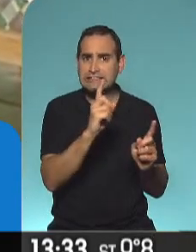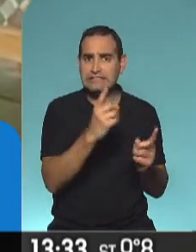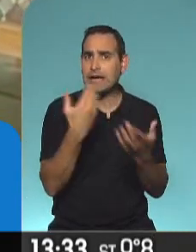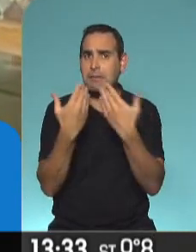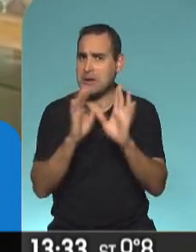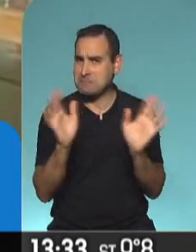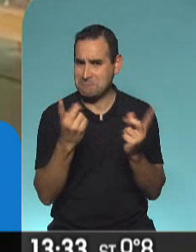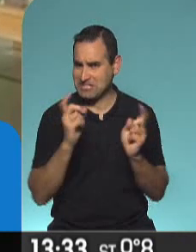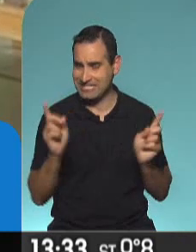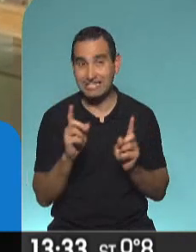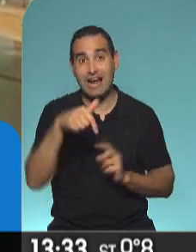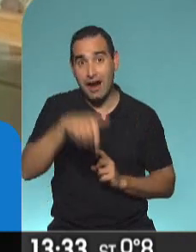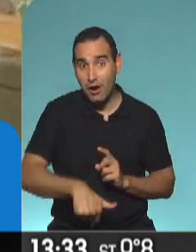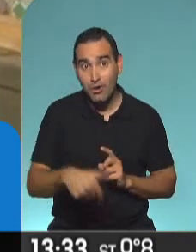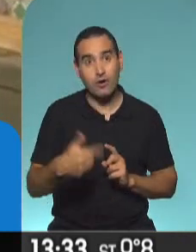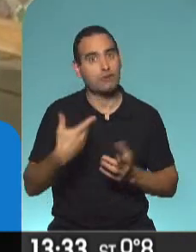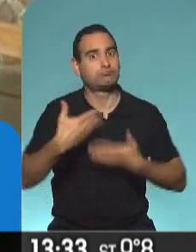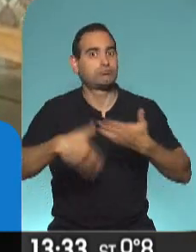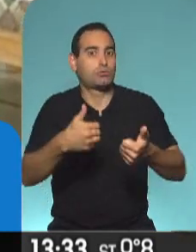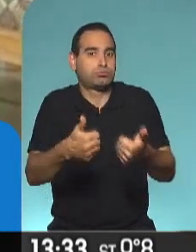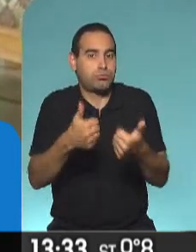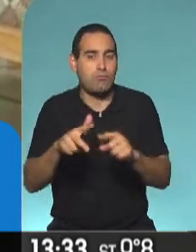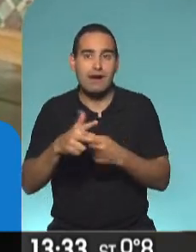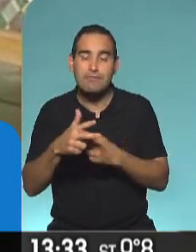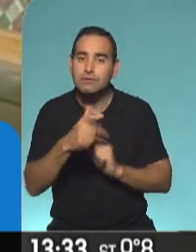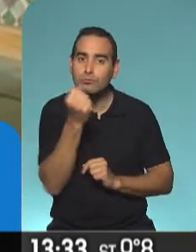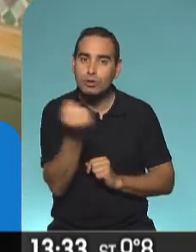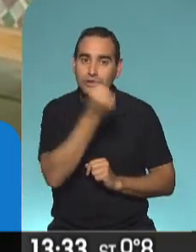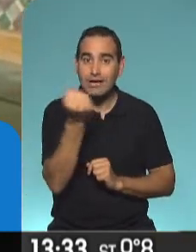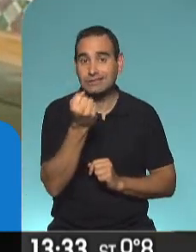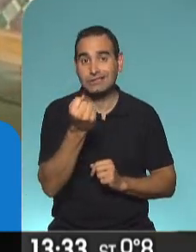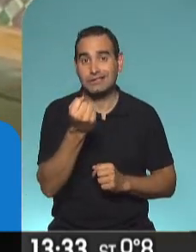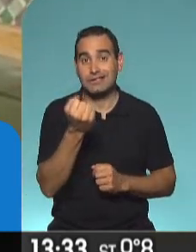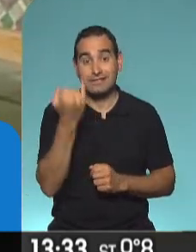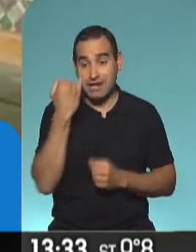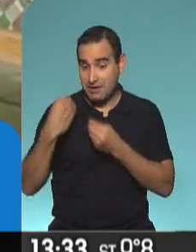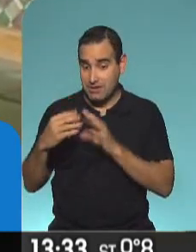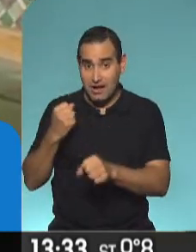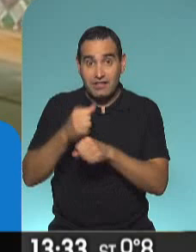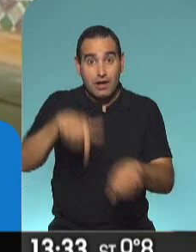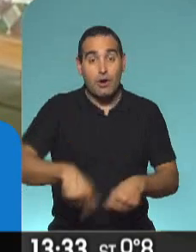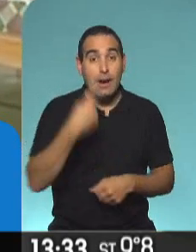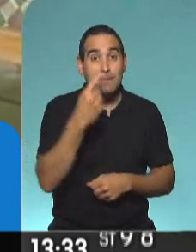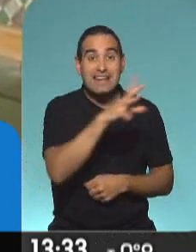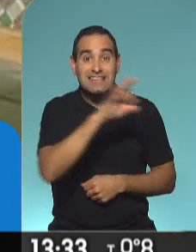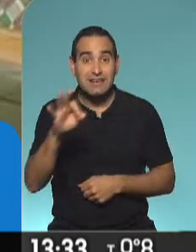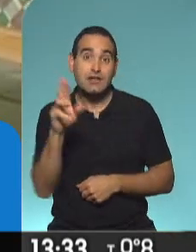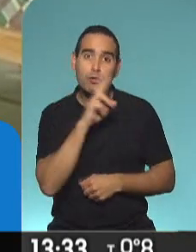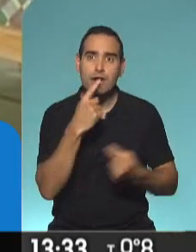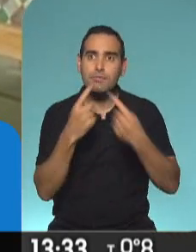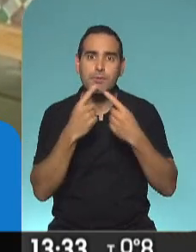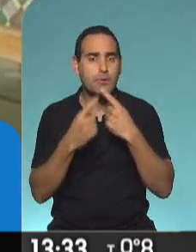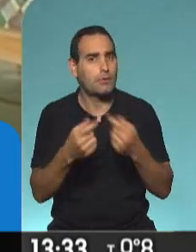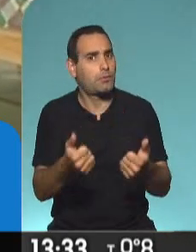hablar. Esto en el marco de la pandemia fue un gran avance, una herramienta que desde que la arrancamos ya lleva más de 1.500 consultas y algo que